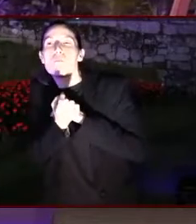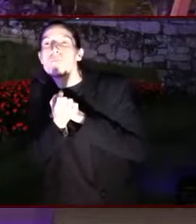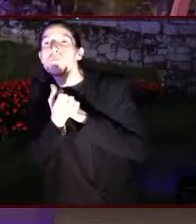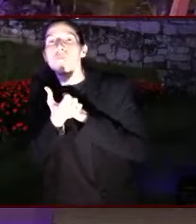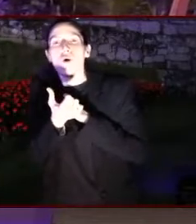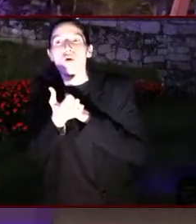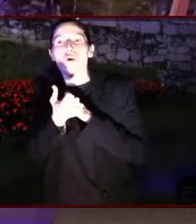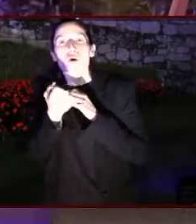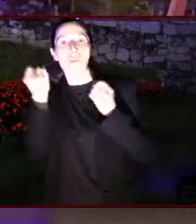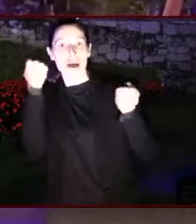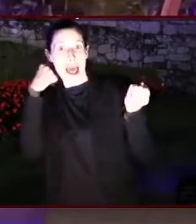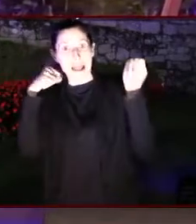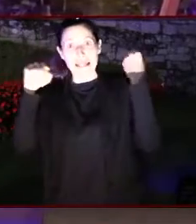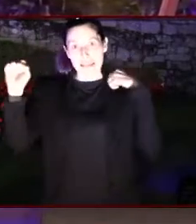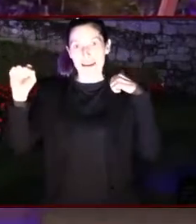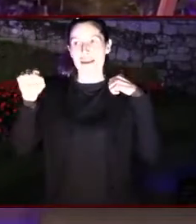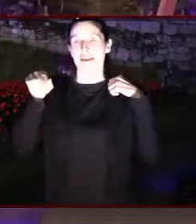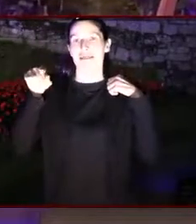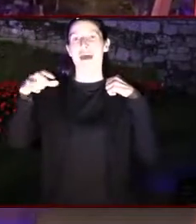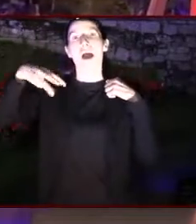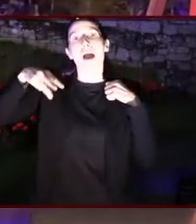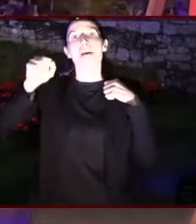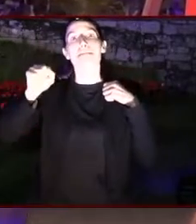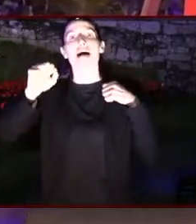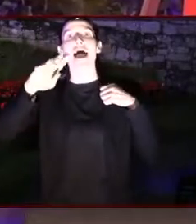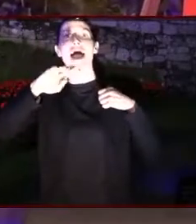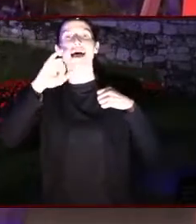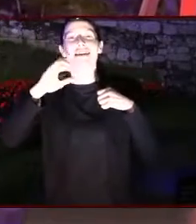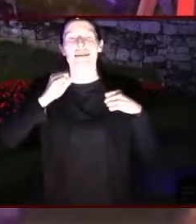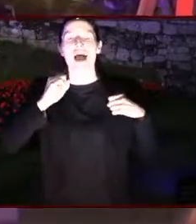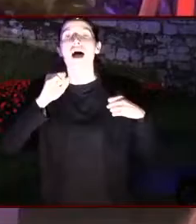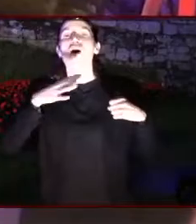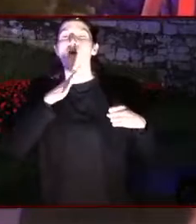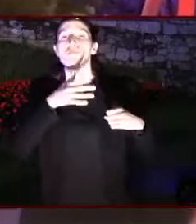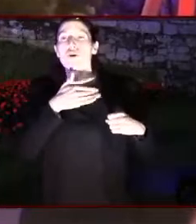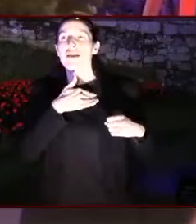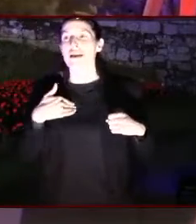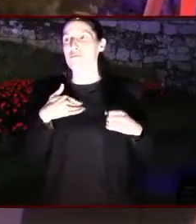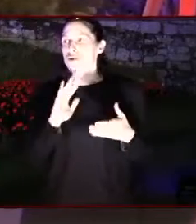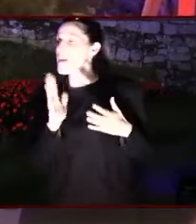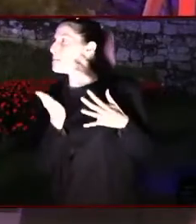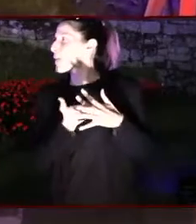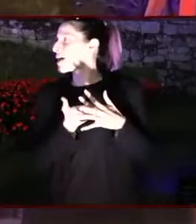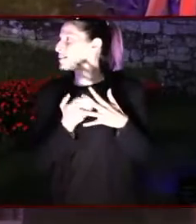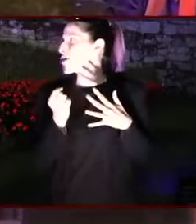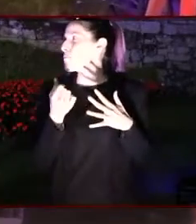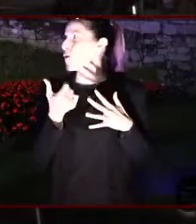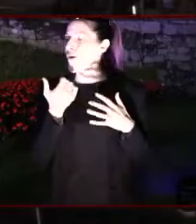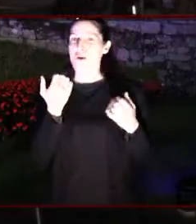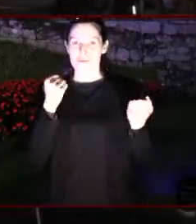ter unha actriz que foi María Costas neste caso, porque queríamos que tivera unha parte de... Un fortísimo aplauso, por favor, para grazas, María